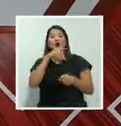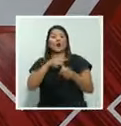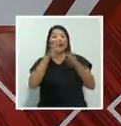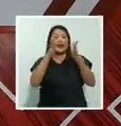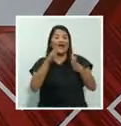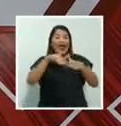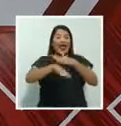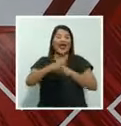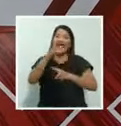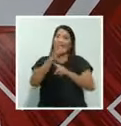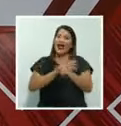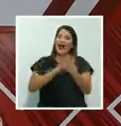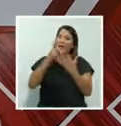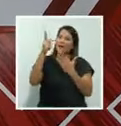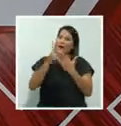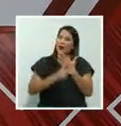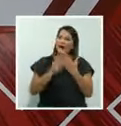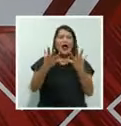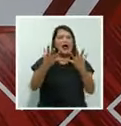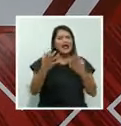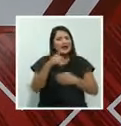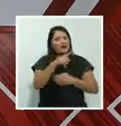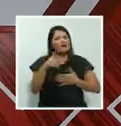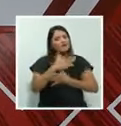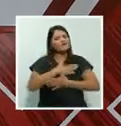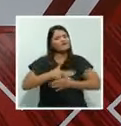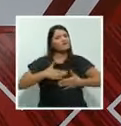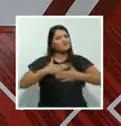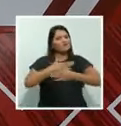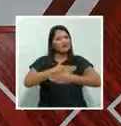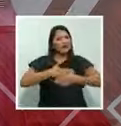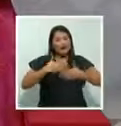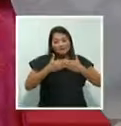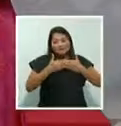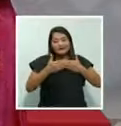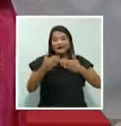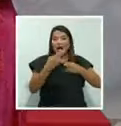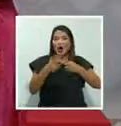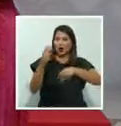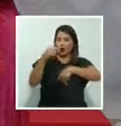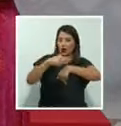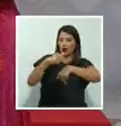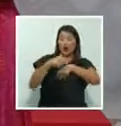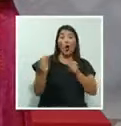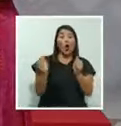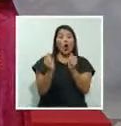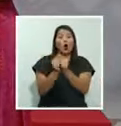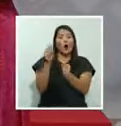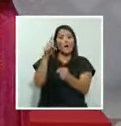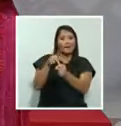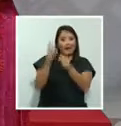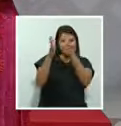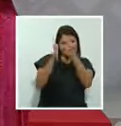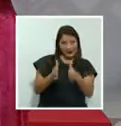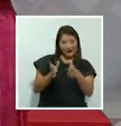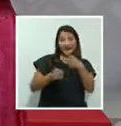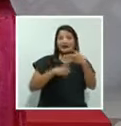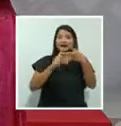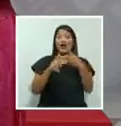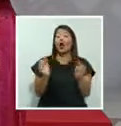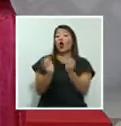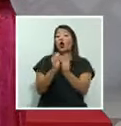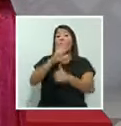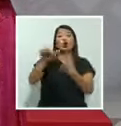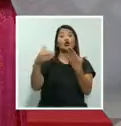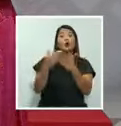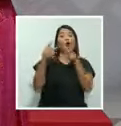Fortuna. Queremos que ustedes la pasen muy bien durante este ratito que dura el programa, en compañía de nuestros participantes, en compañía de todas las personas